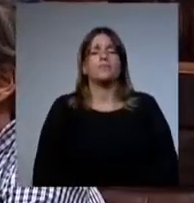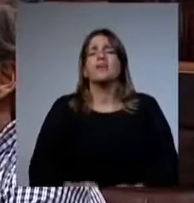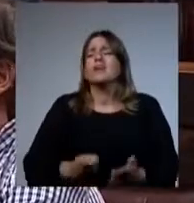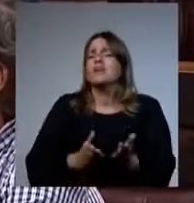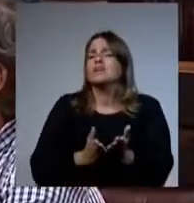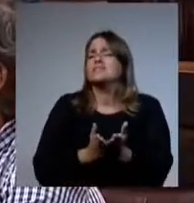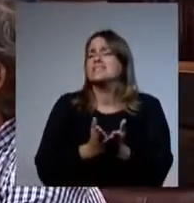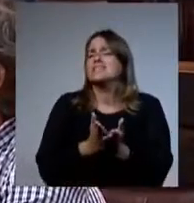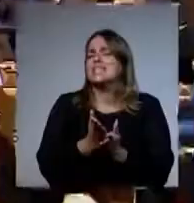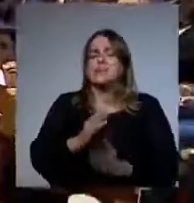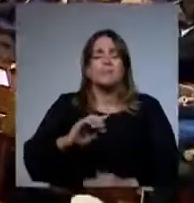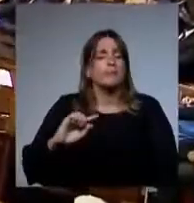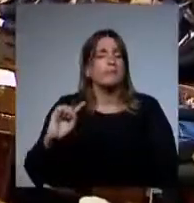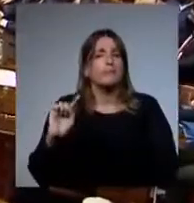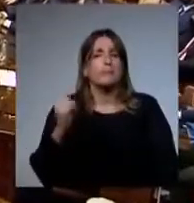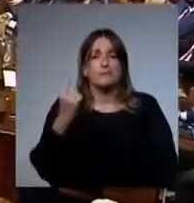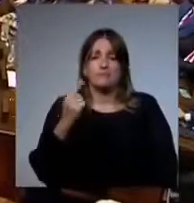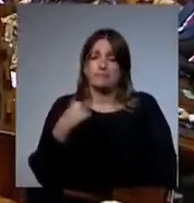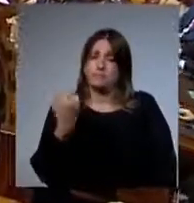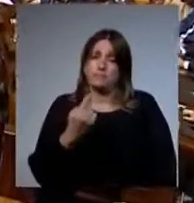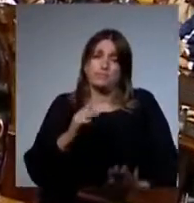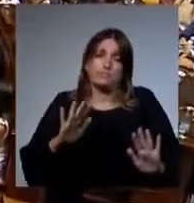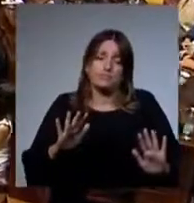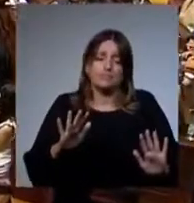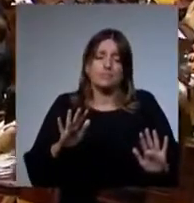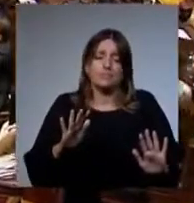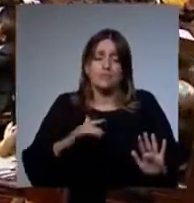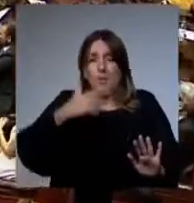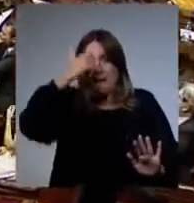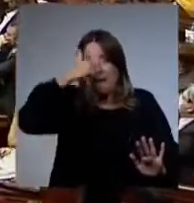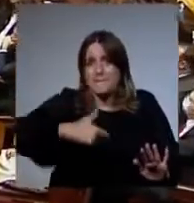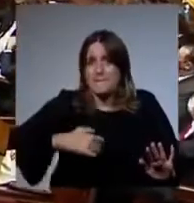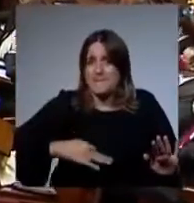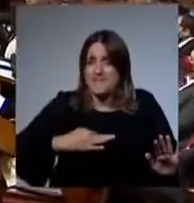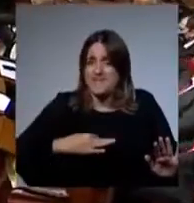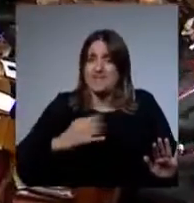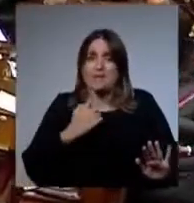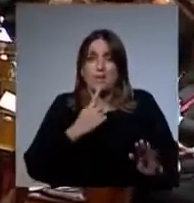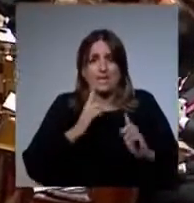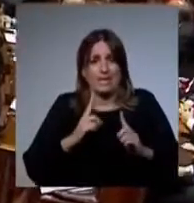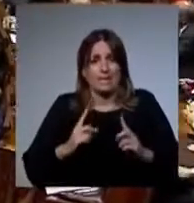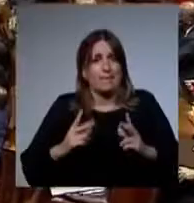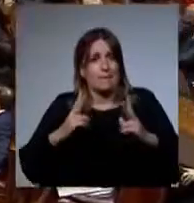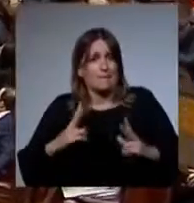Siempre con una premisa que me ha marcado en mi vida personal y política.